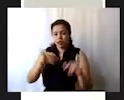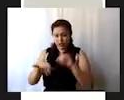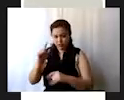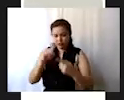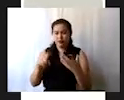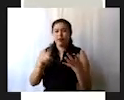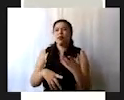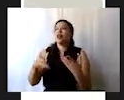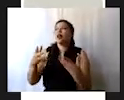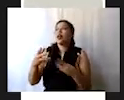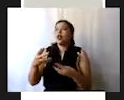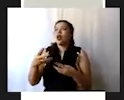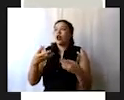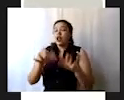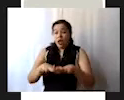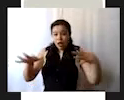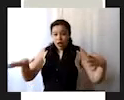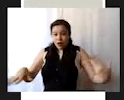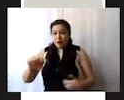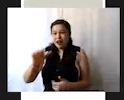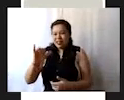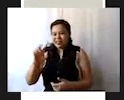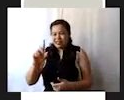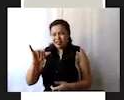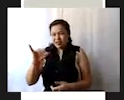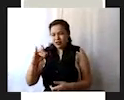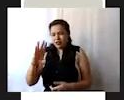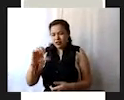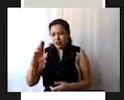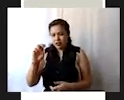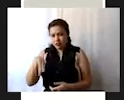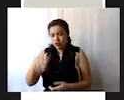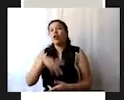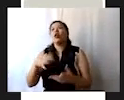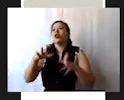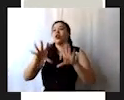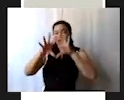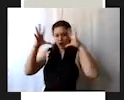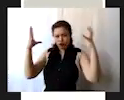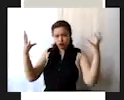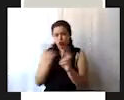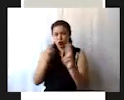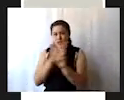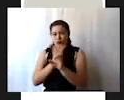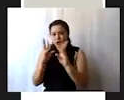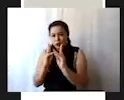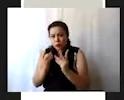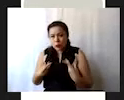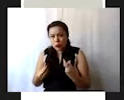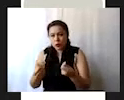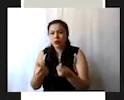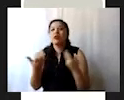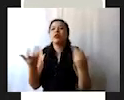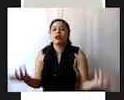los océanos, el agotamiento de la capa de ozono también en su momento. Y bueno, hay dos entidades